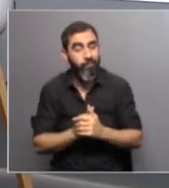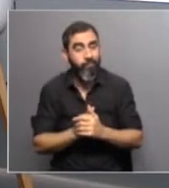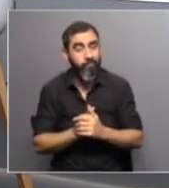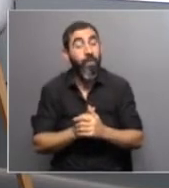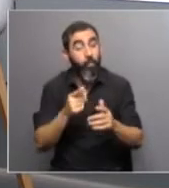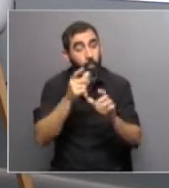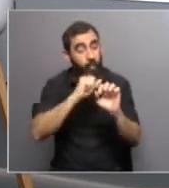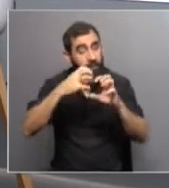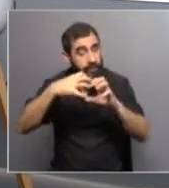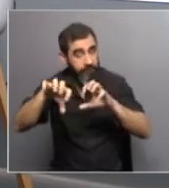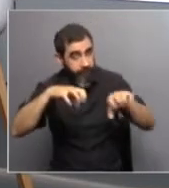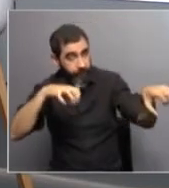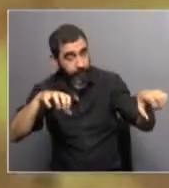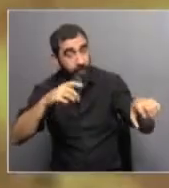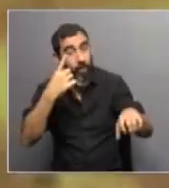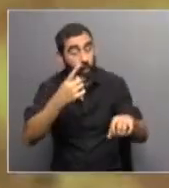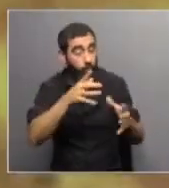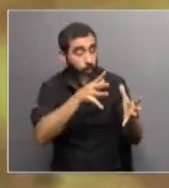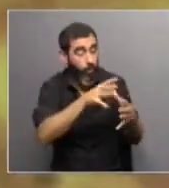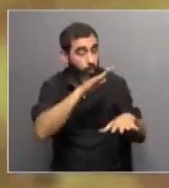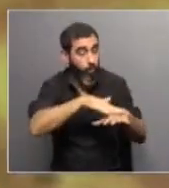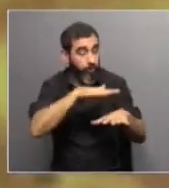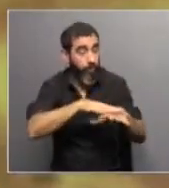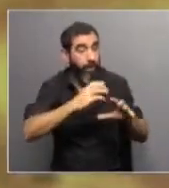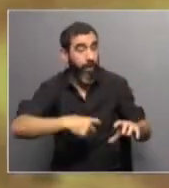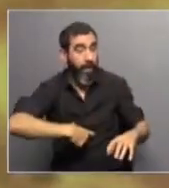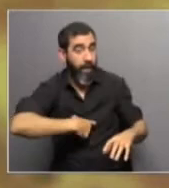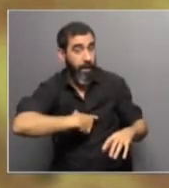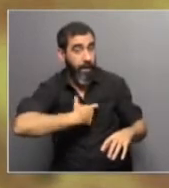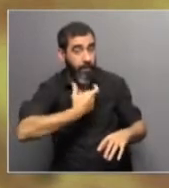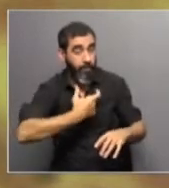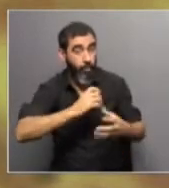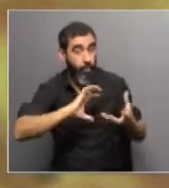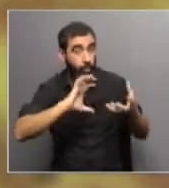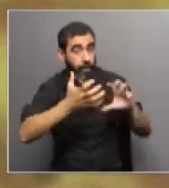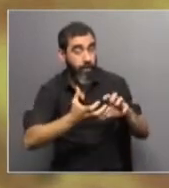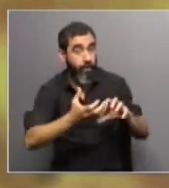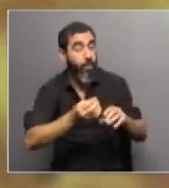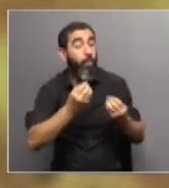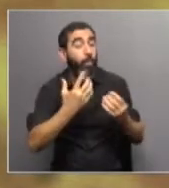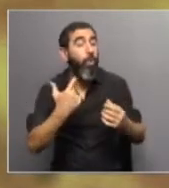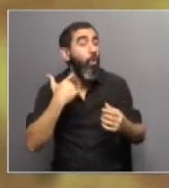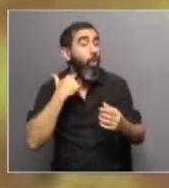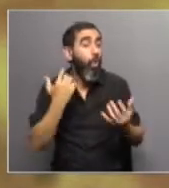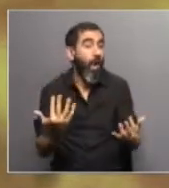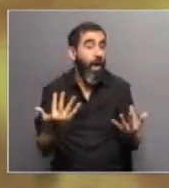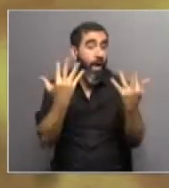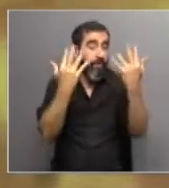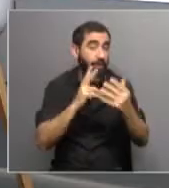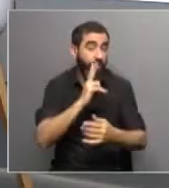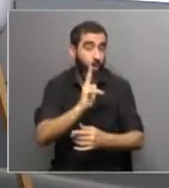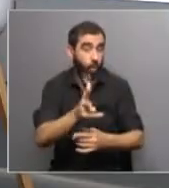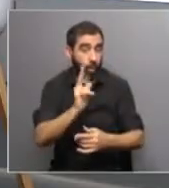separar. Hay una parte de ese calentamiento que es debido a los gases de efecto invernadero, y si